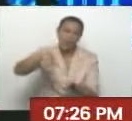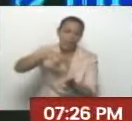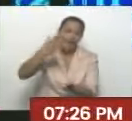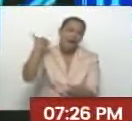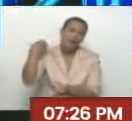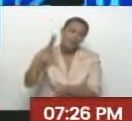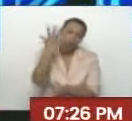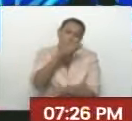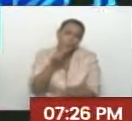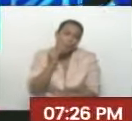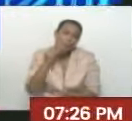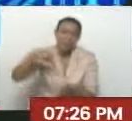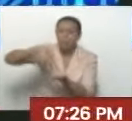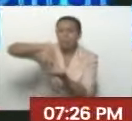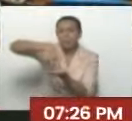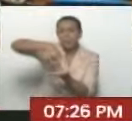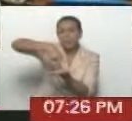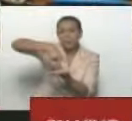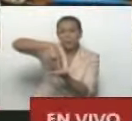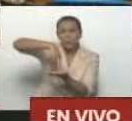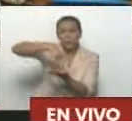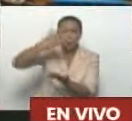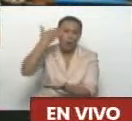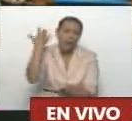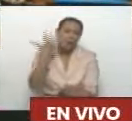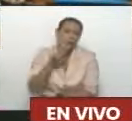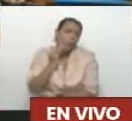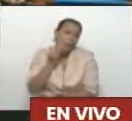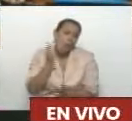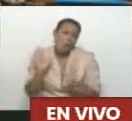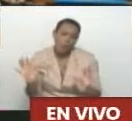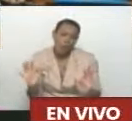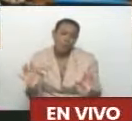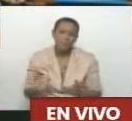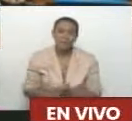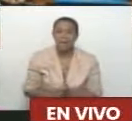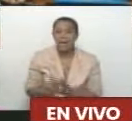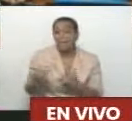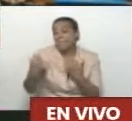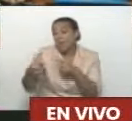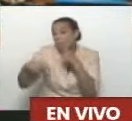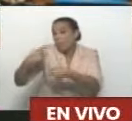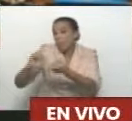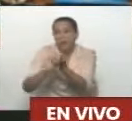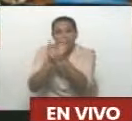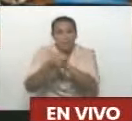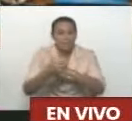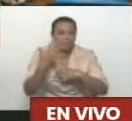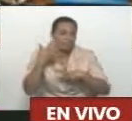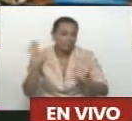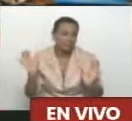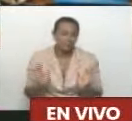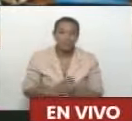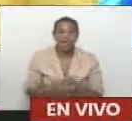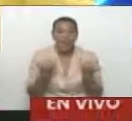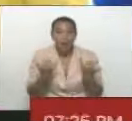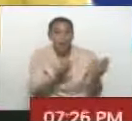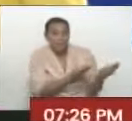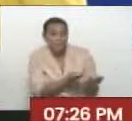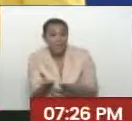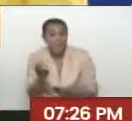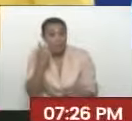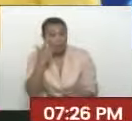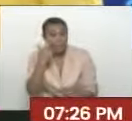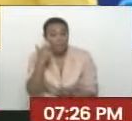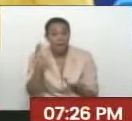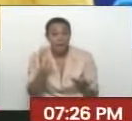acá. Bailarina de ballet. Bailarina, ¿verdad? Sí, de ballet clásico. Bueno, yo, vamos a empezar. Lo invito a acompañarme